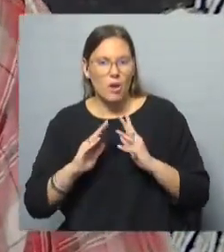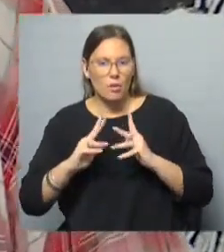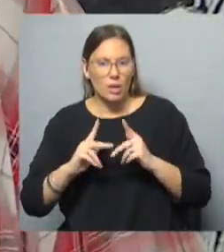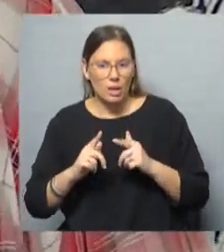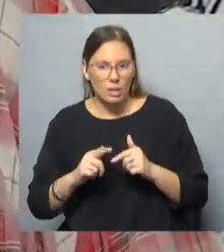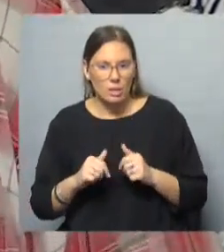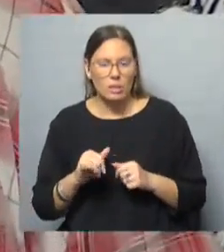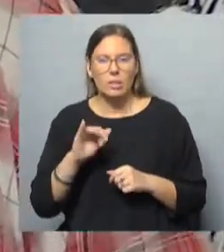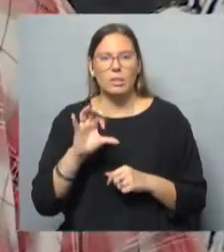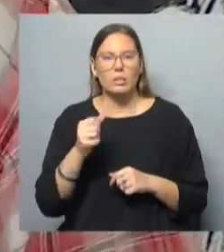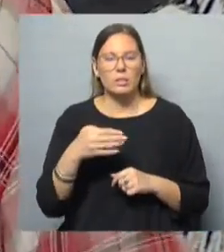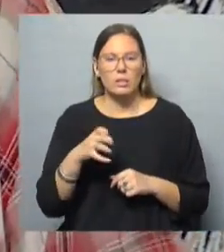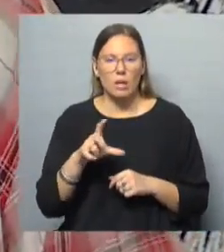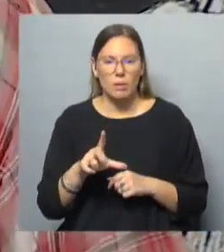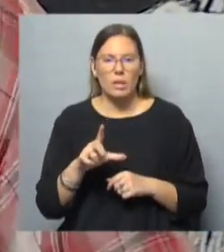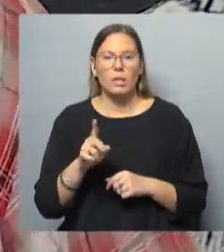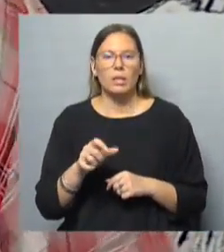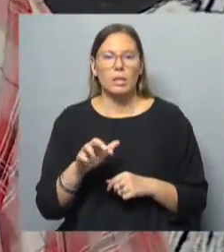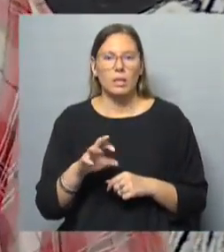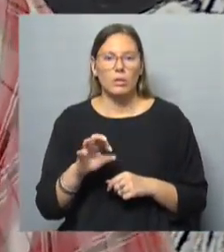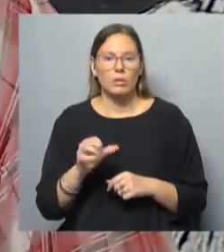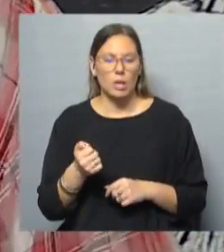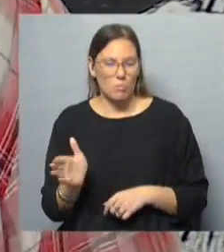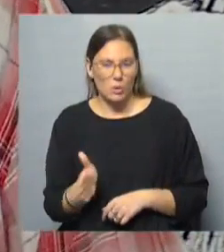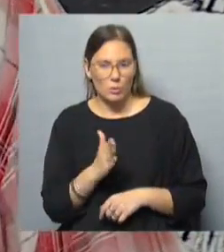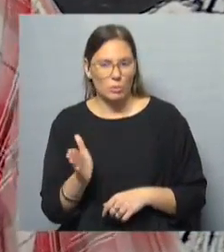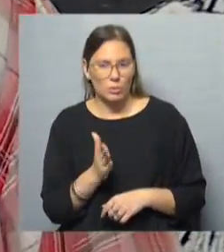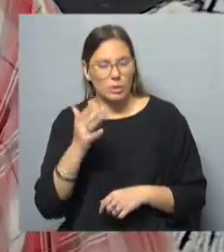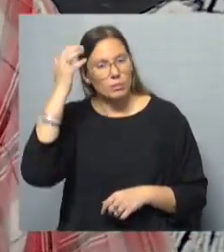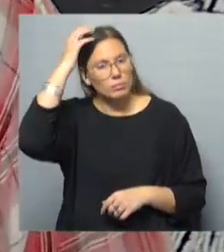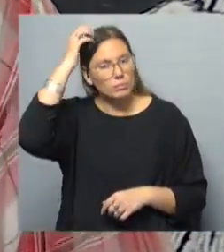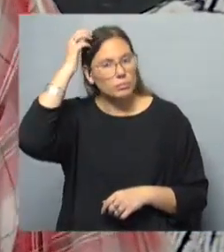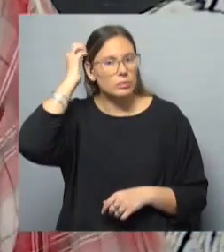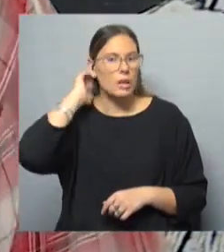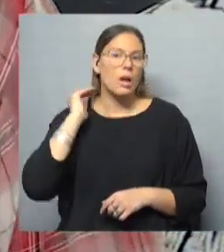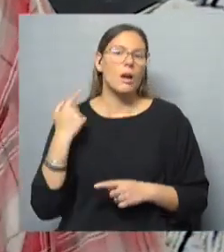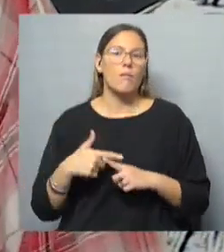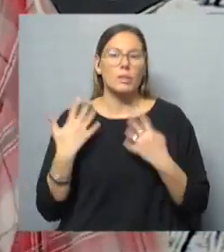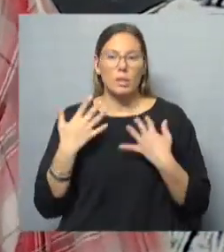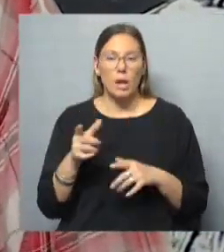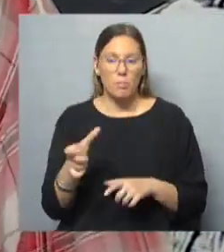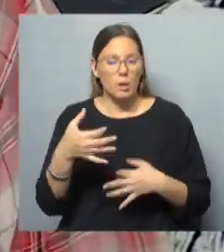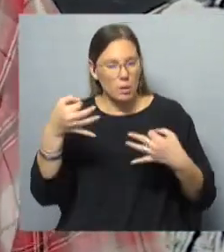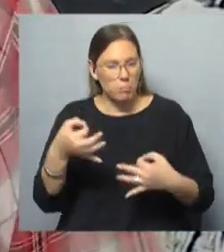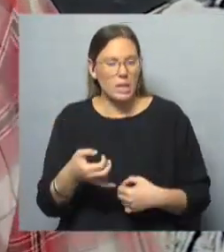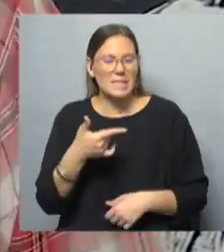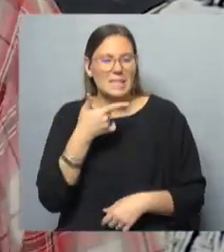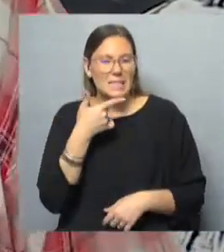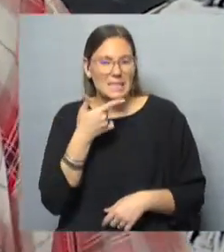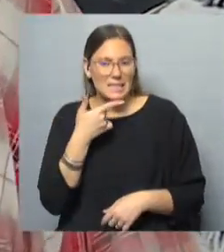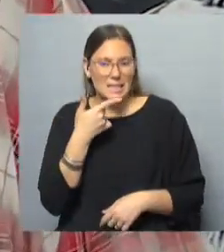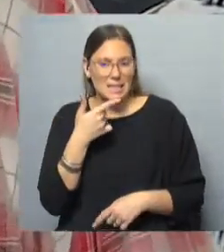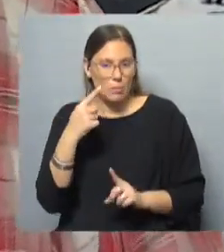con Isabel de la Fuente y con Mariana Gerosa, productora, decir, bueno, celebrar es la palabra indicada en el mes de septiembre, así como